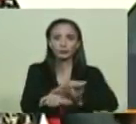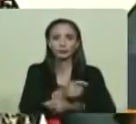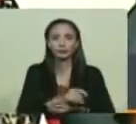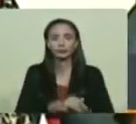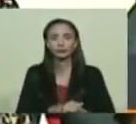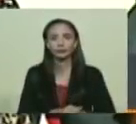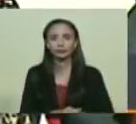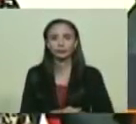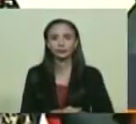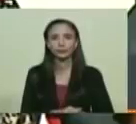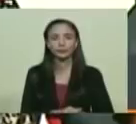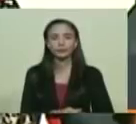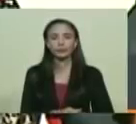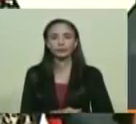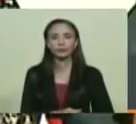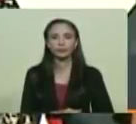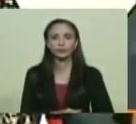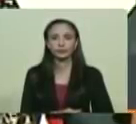y